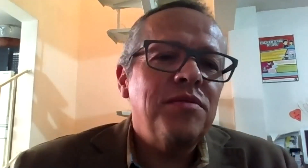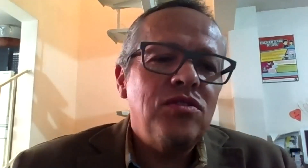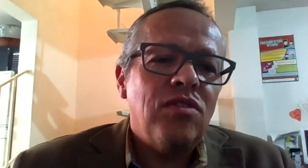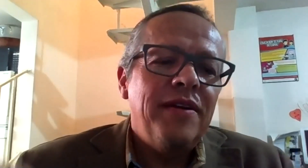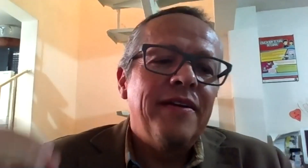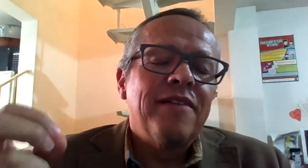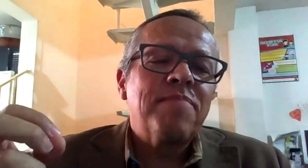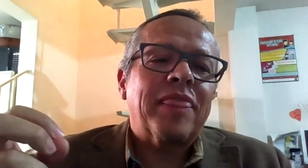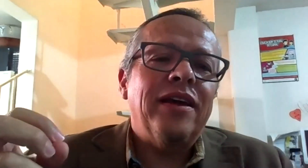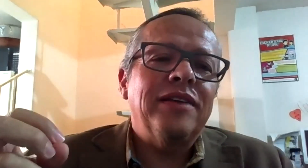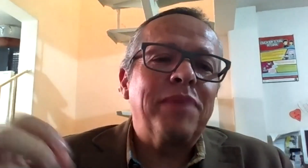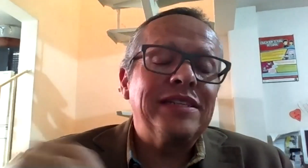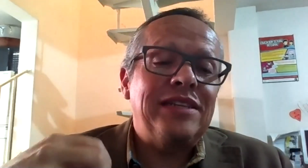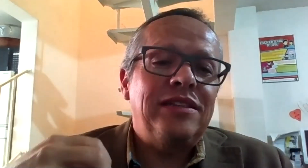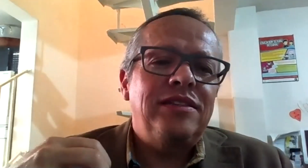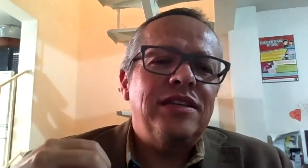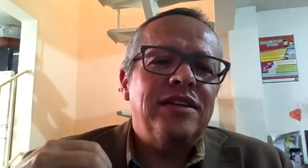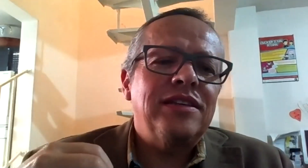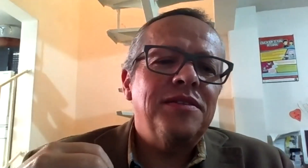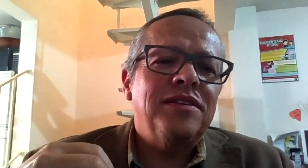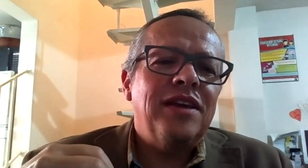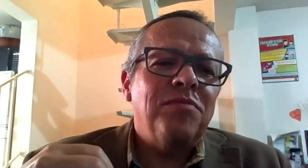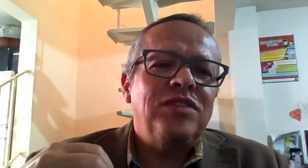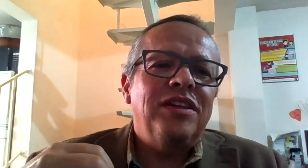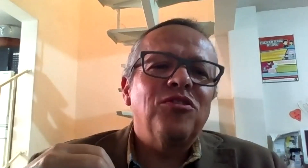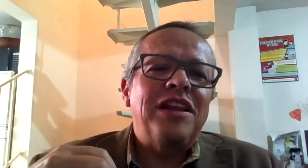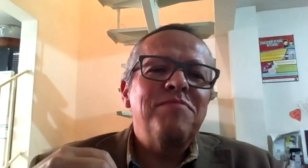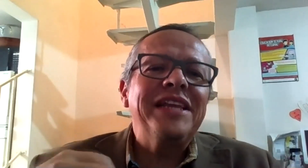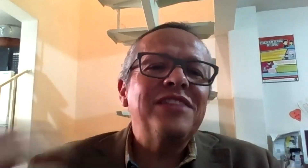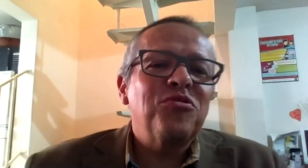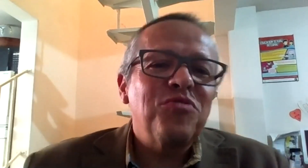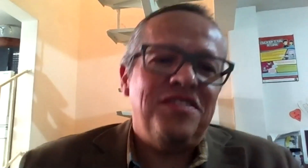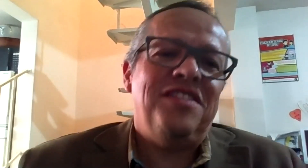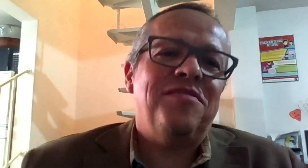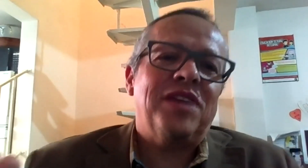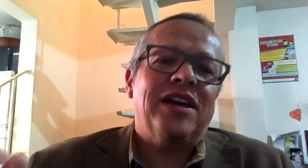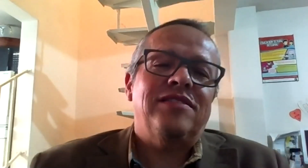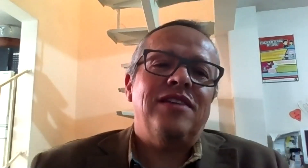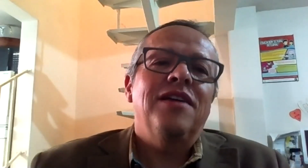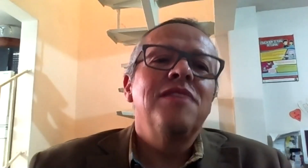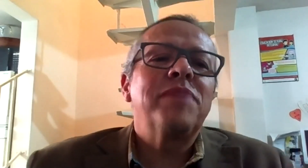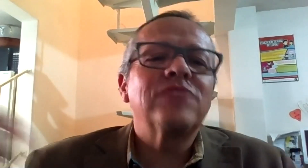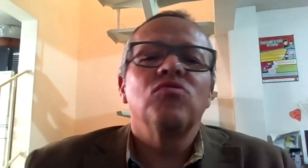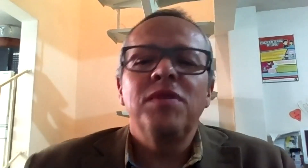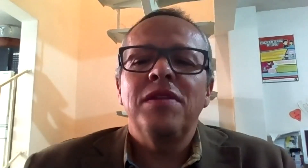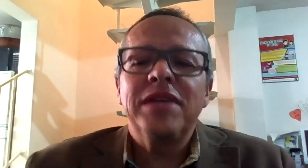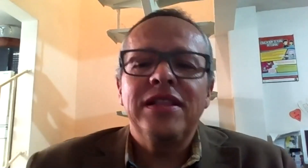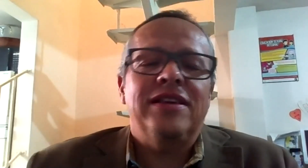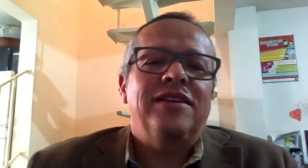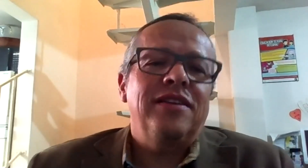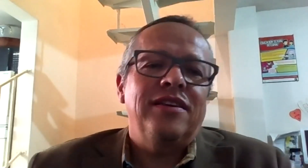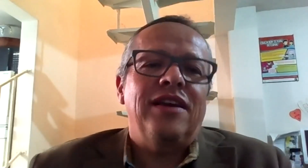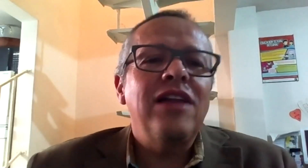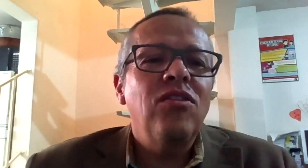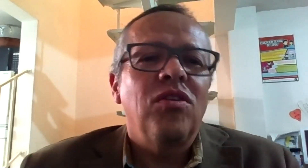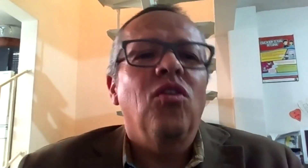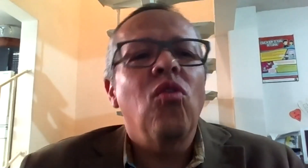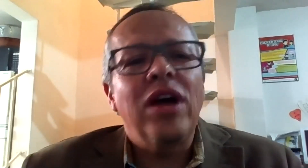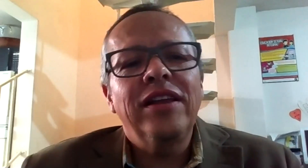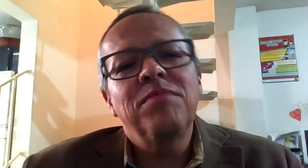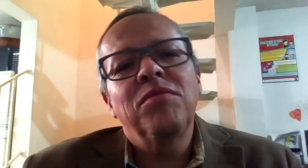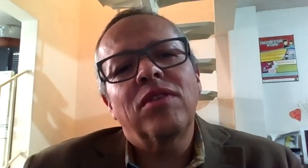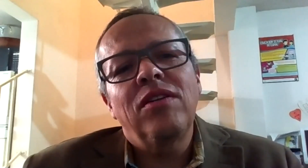Corte, me parece de 2017, la Corte dijo, sí se pueden hacer revisiones, pero no de ese tipo del retén,